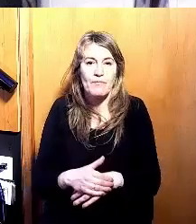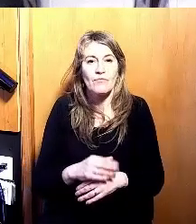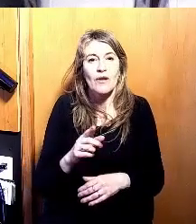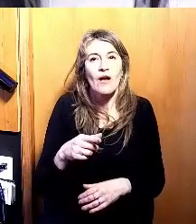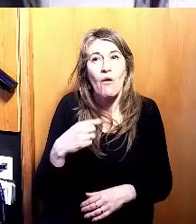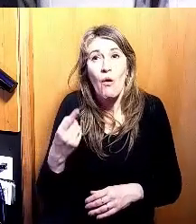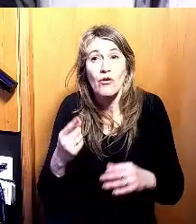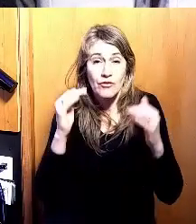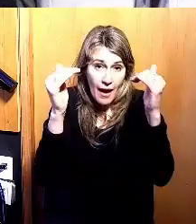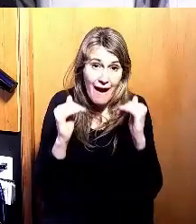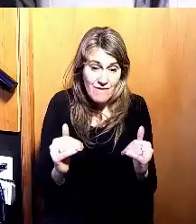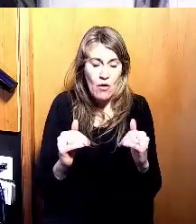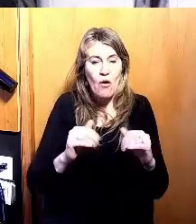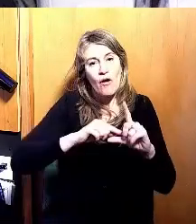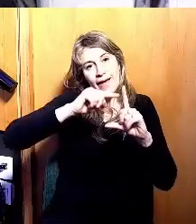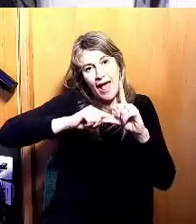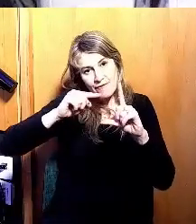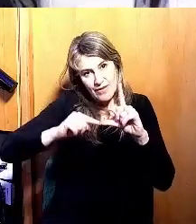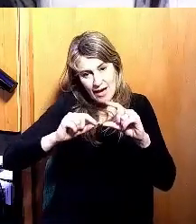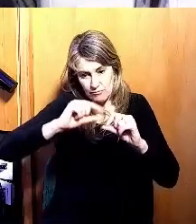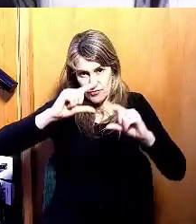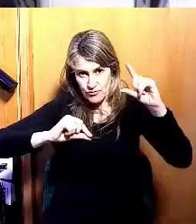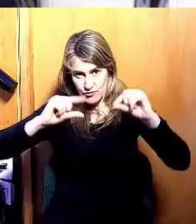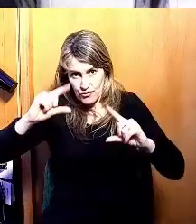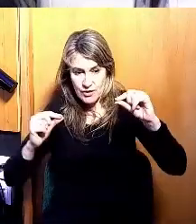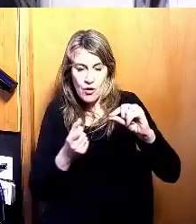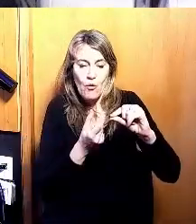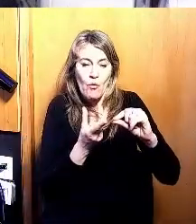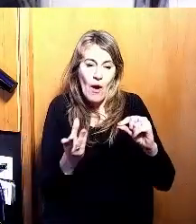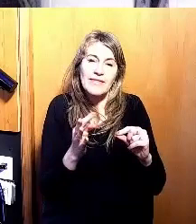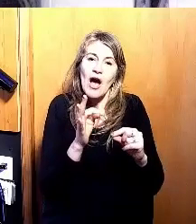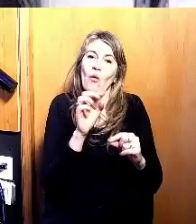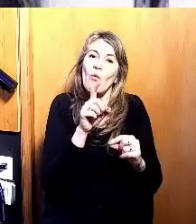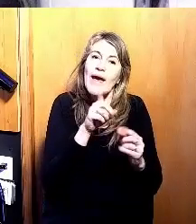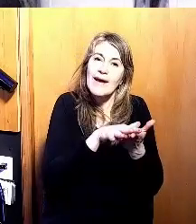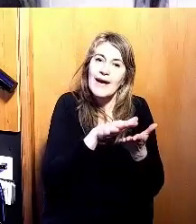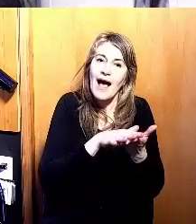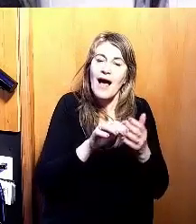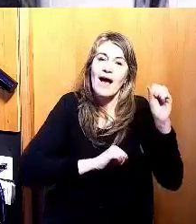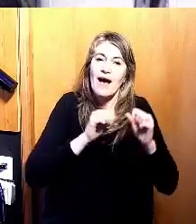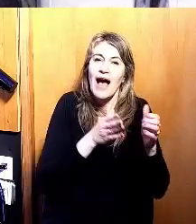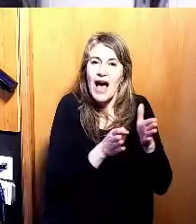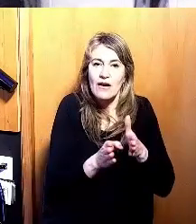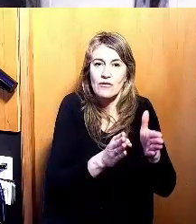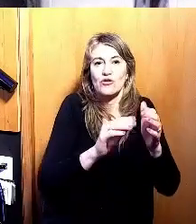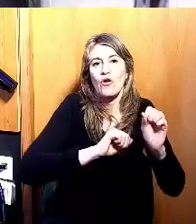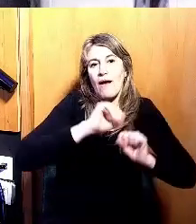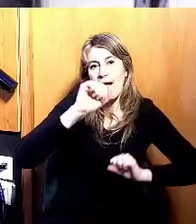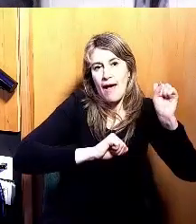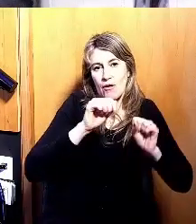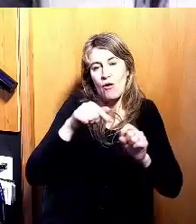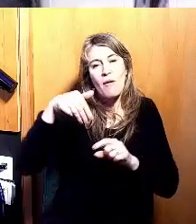de toneladas acumuladas por cuenca, cada colorcito marca la cuenca del arroyo Carrasco, la cuenca del arroyo Toledo, el Miguelete, del